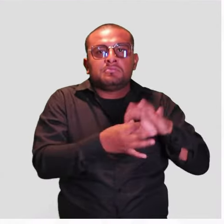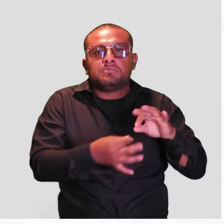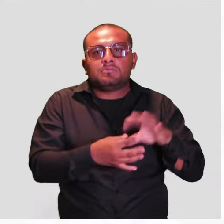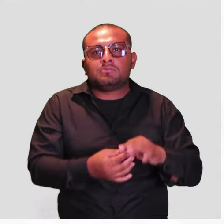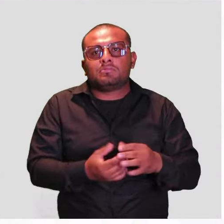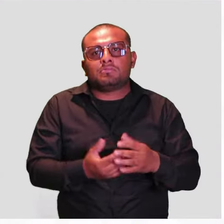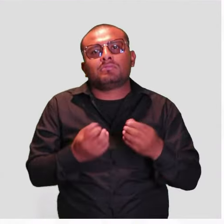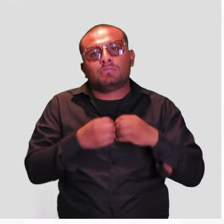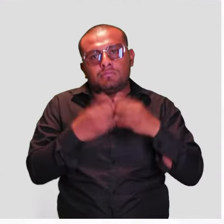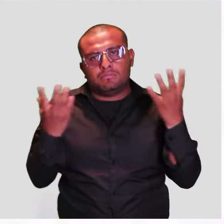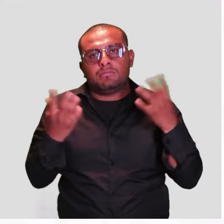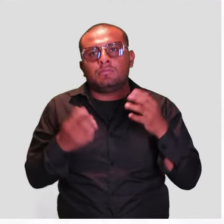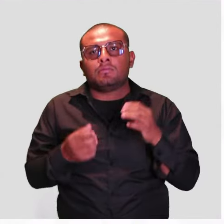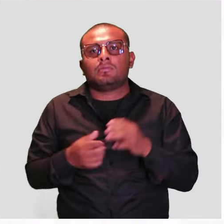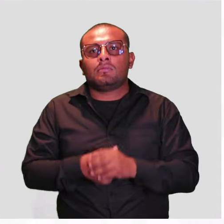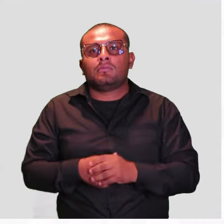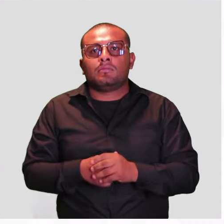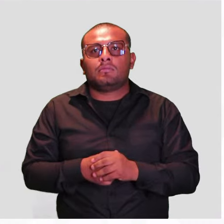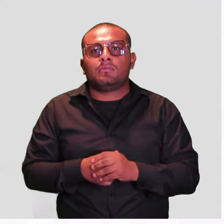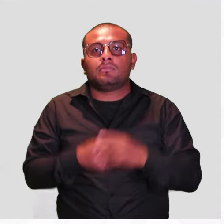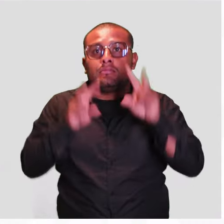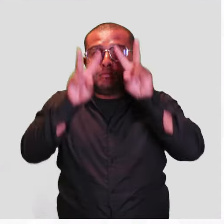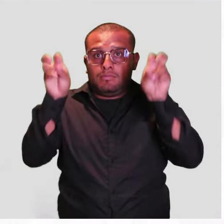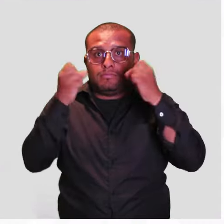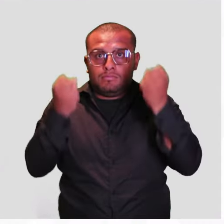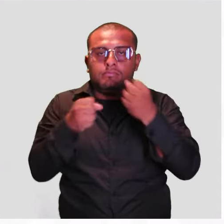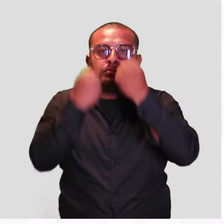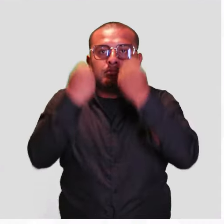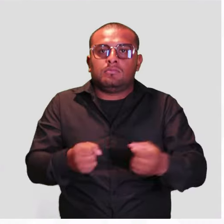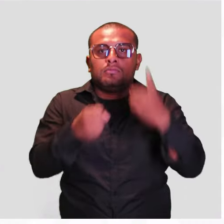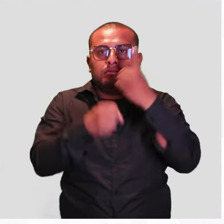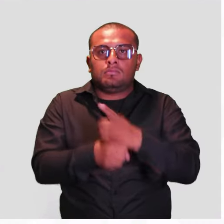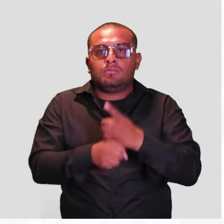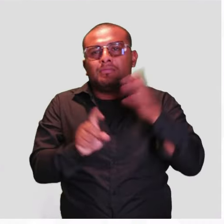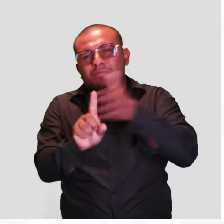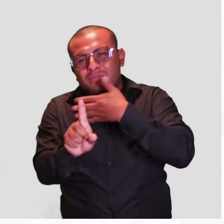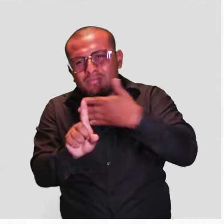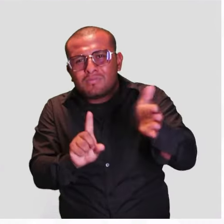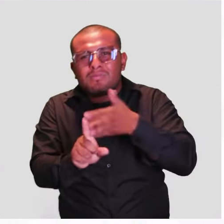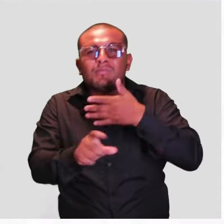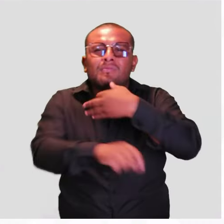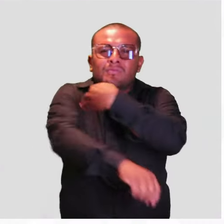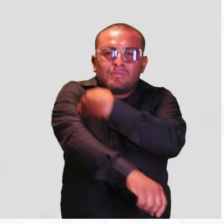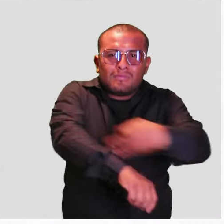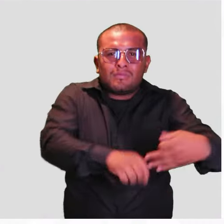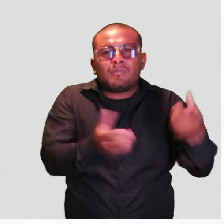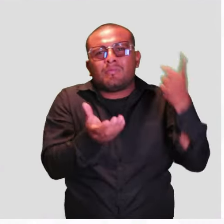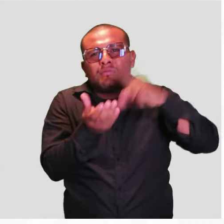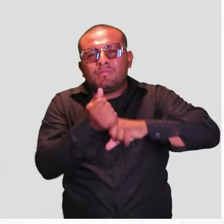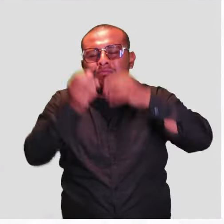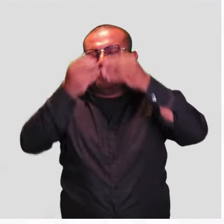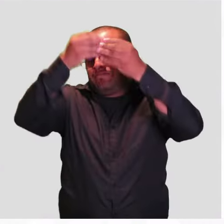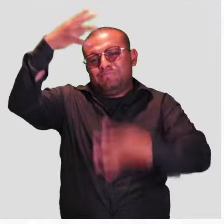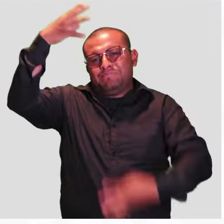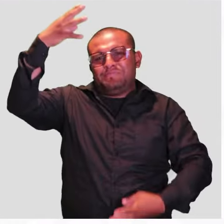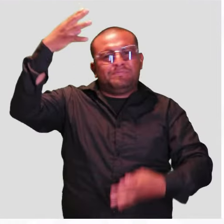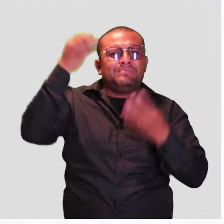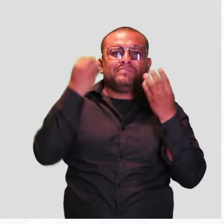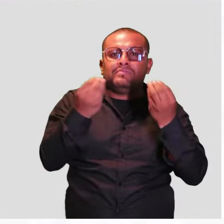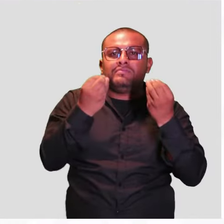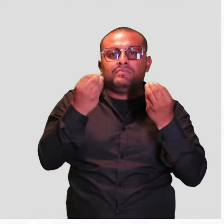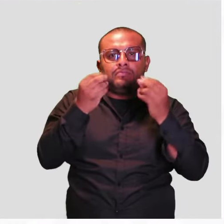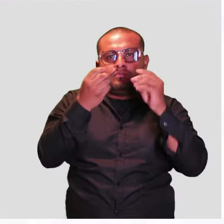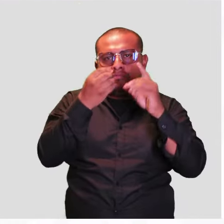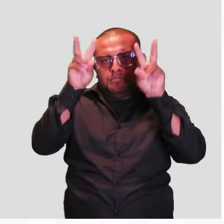temas de seguridad, el tema de violencia, además intrafamiliar, en fin, hay muchísimos temas